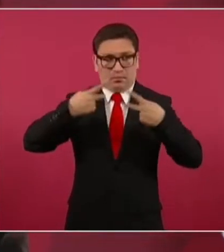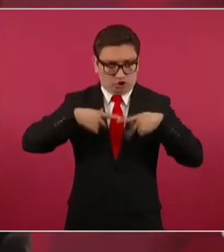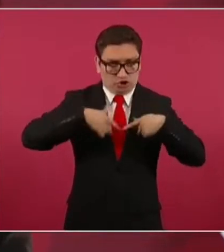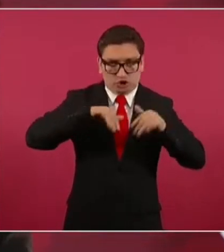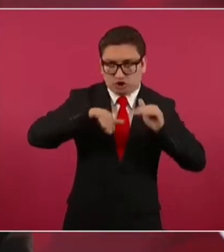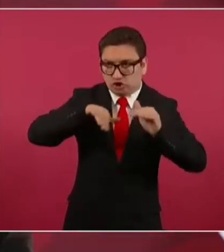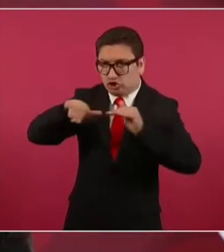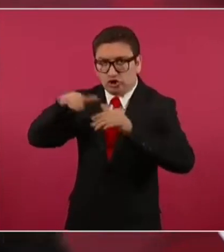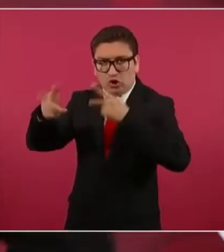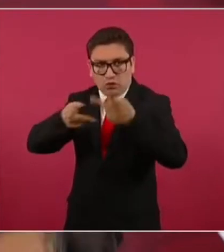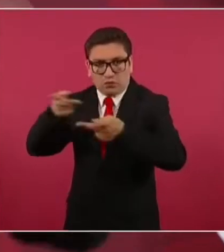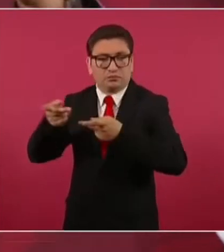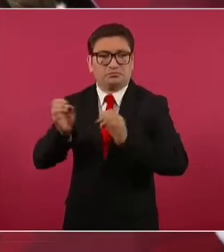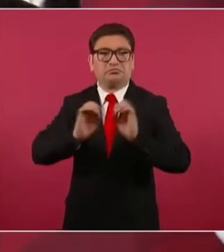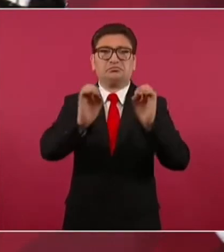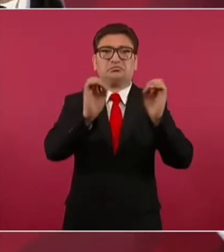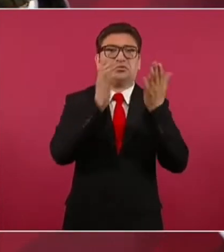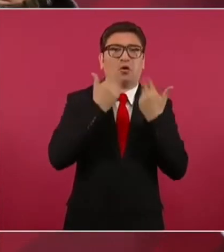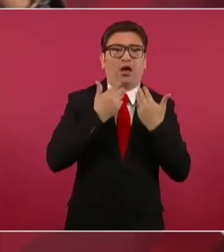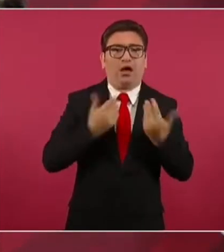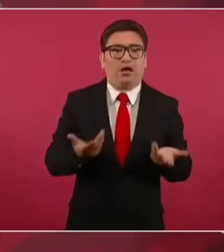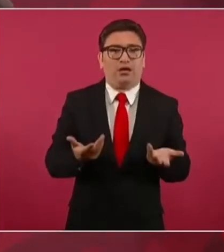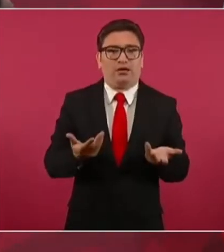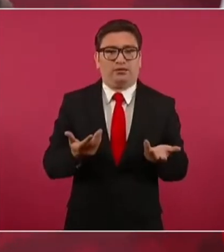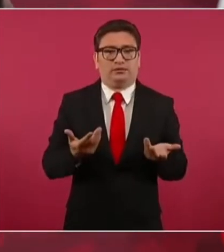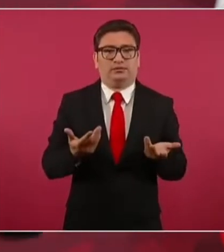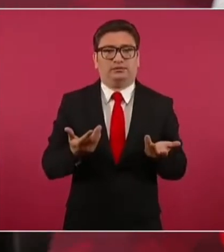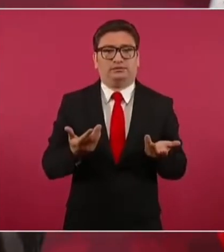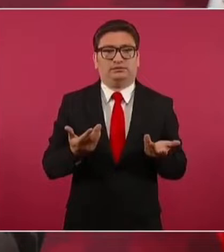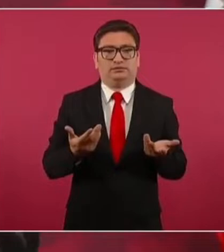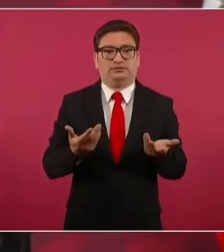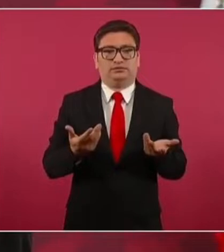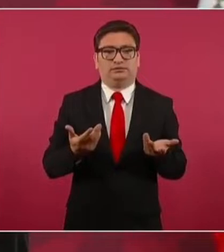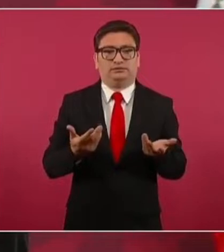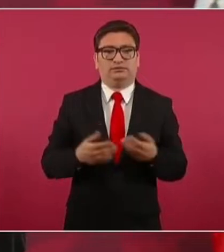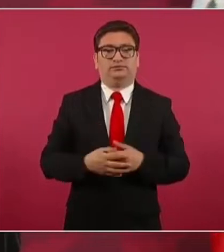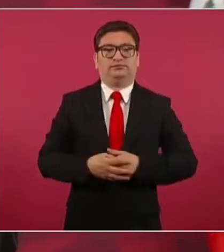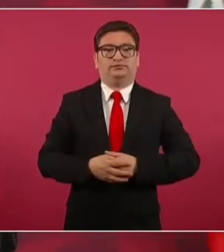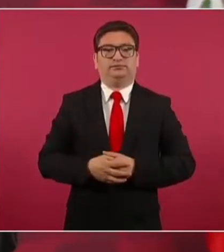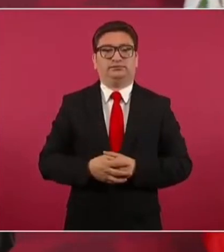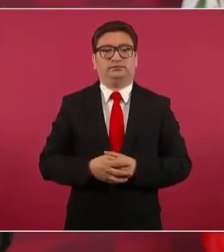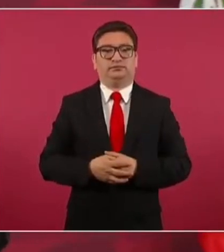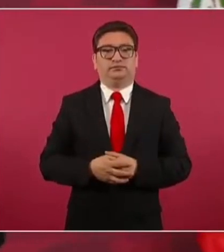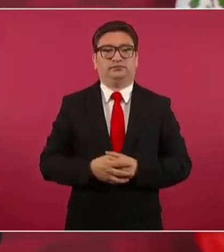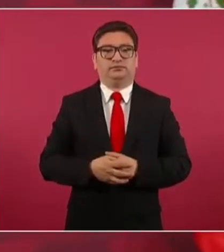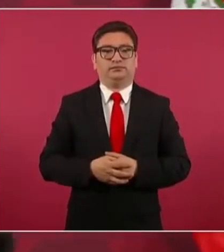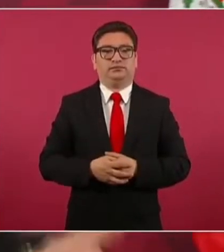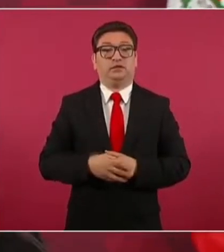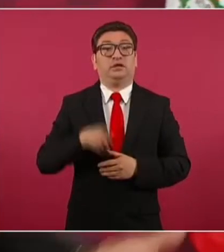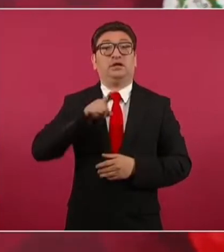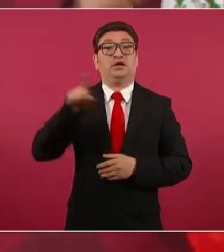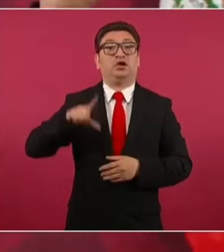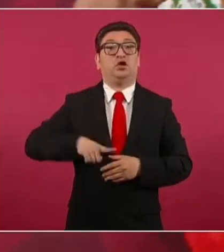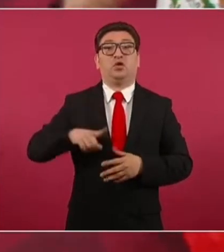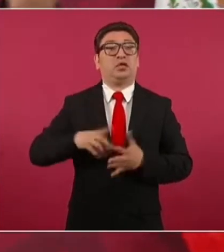y se lanzan y luego